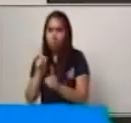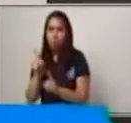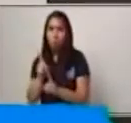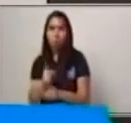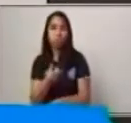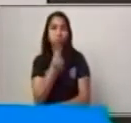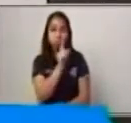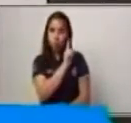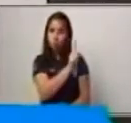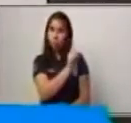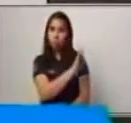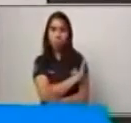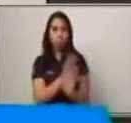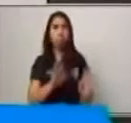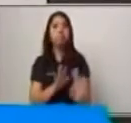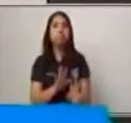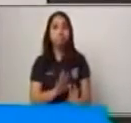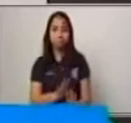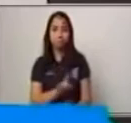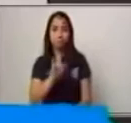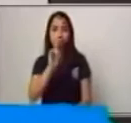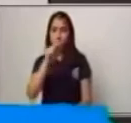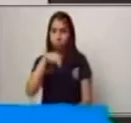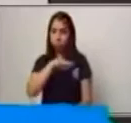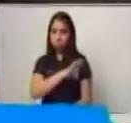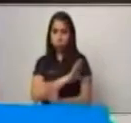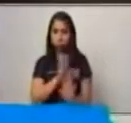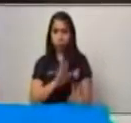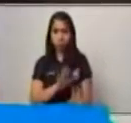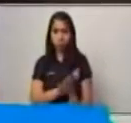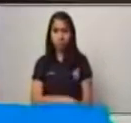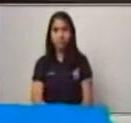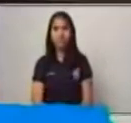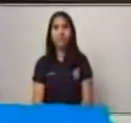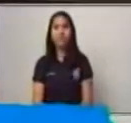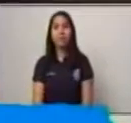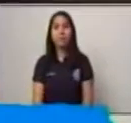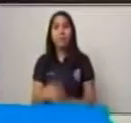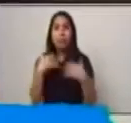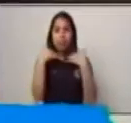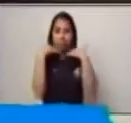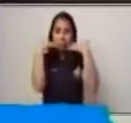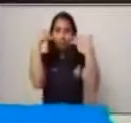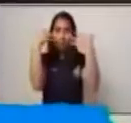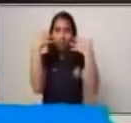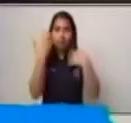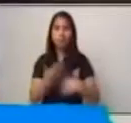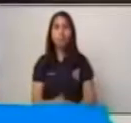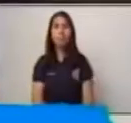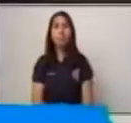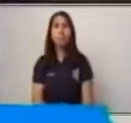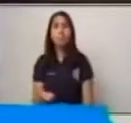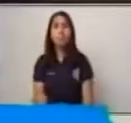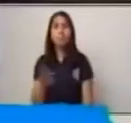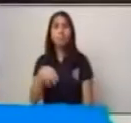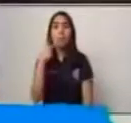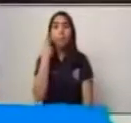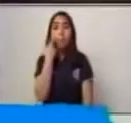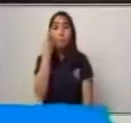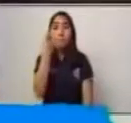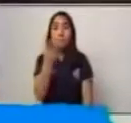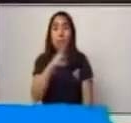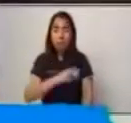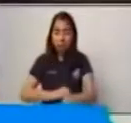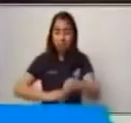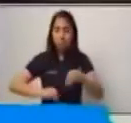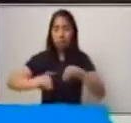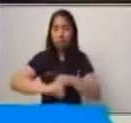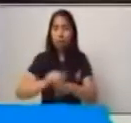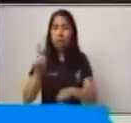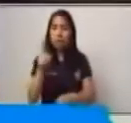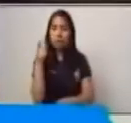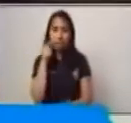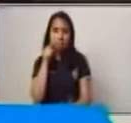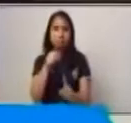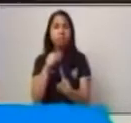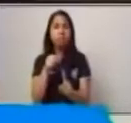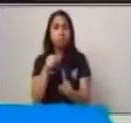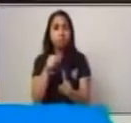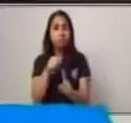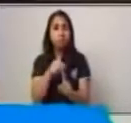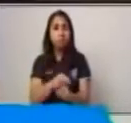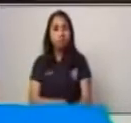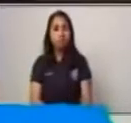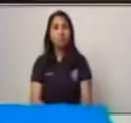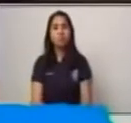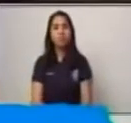El modificador indirecto se une al núcleo por medio de elementos de enlace o preposiciones. ¿Te recuerdas qué